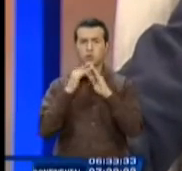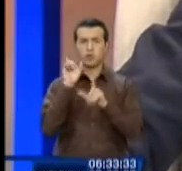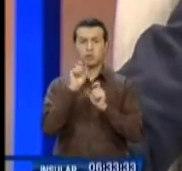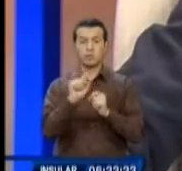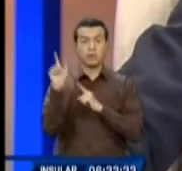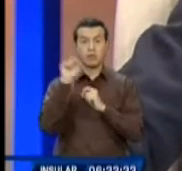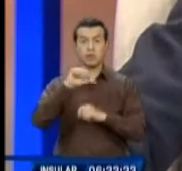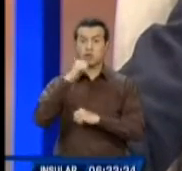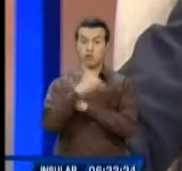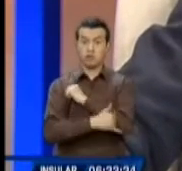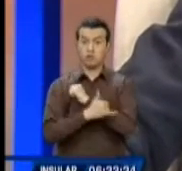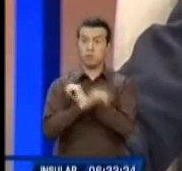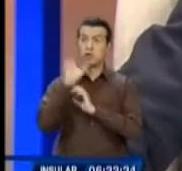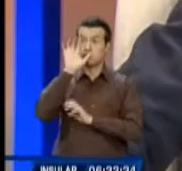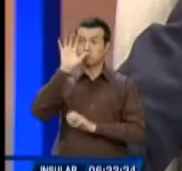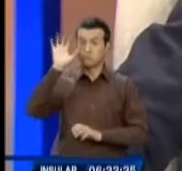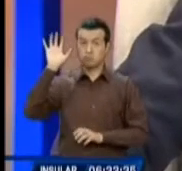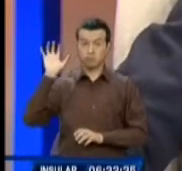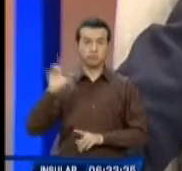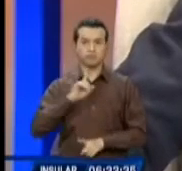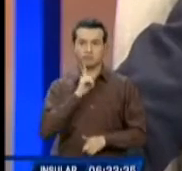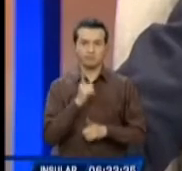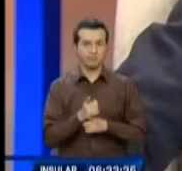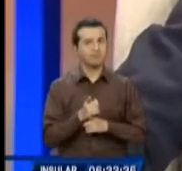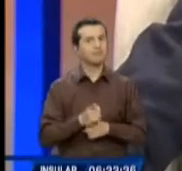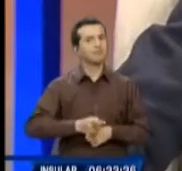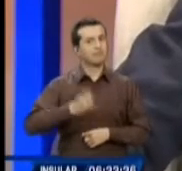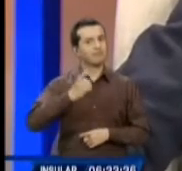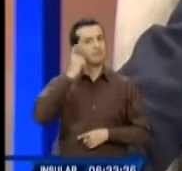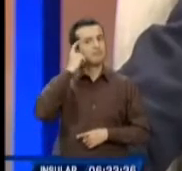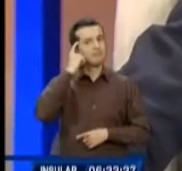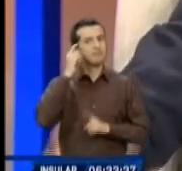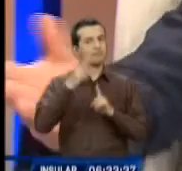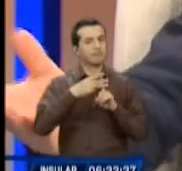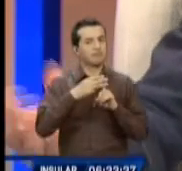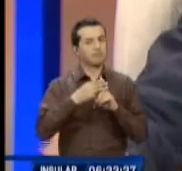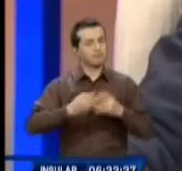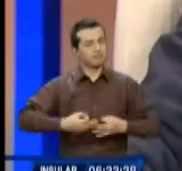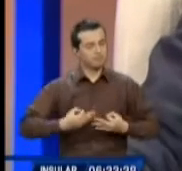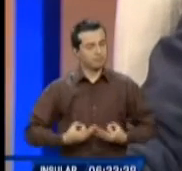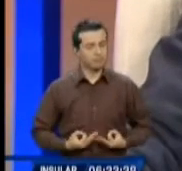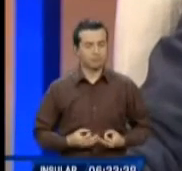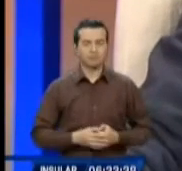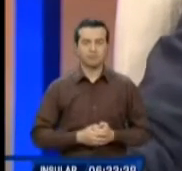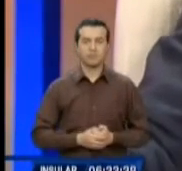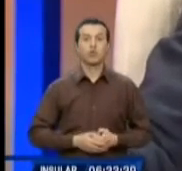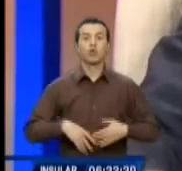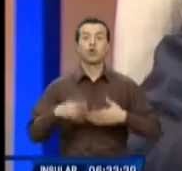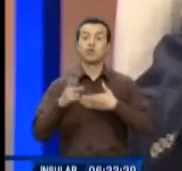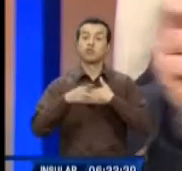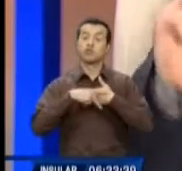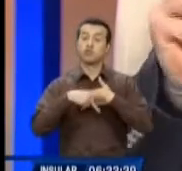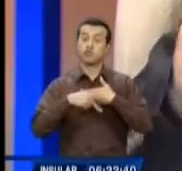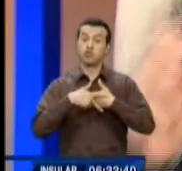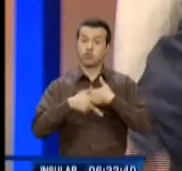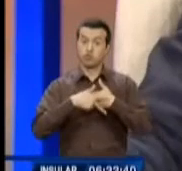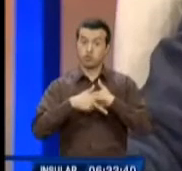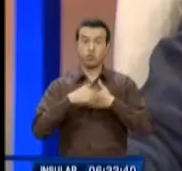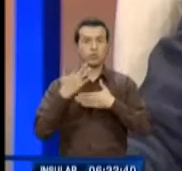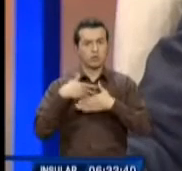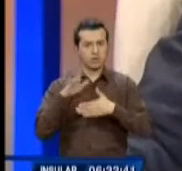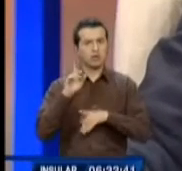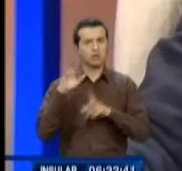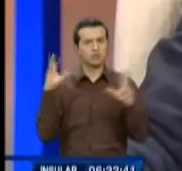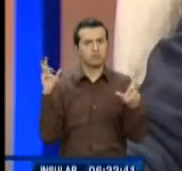migrantes en el extranjero. Pero, claro, tenemos que sí o sí pensar en el Internet. Por eso también este canal de YouTube, donde tenemos